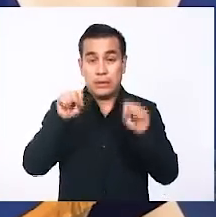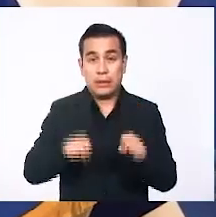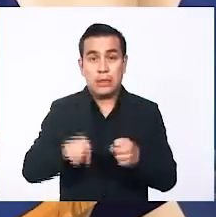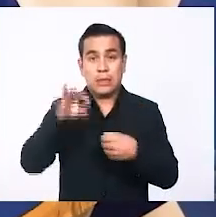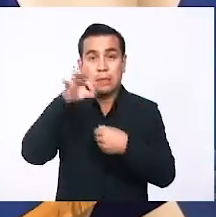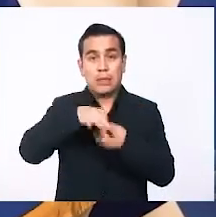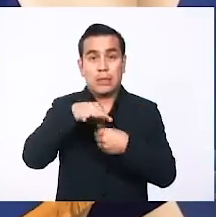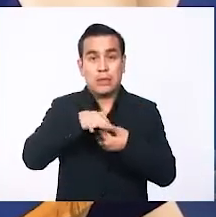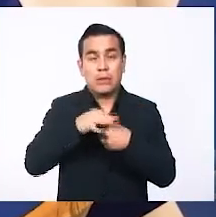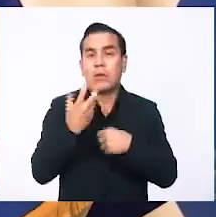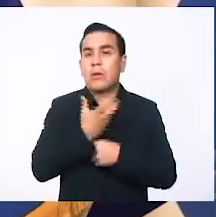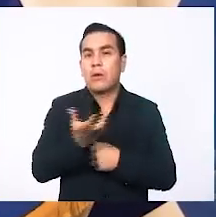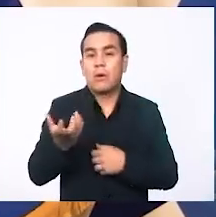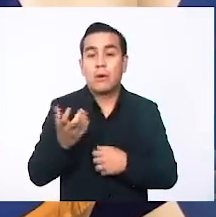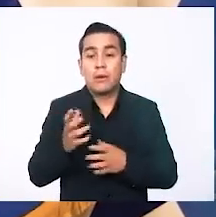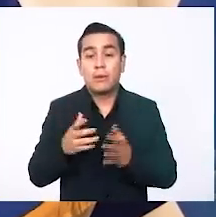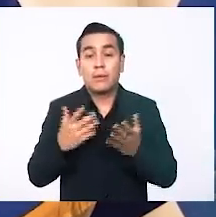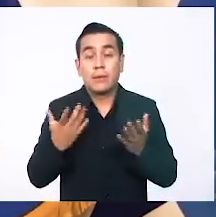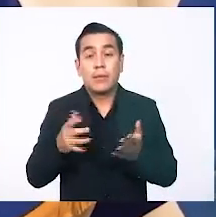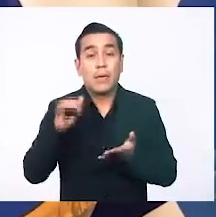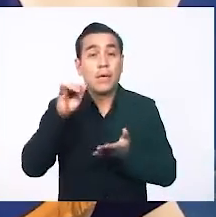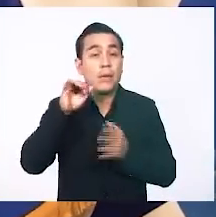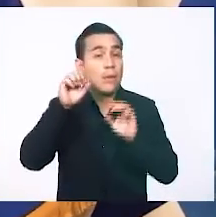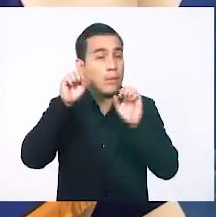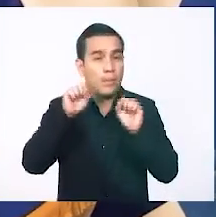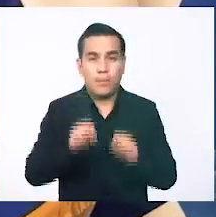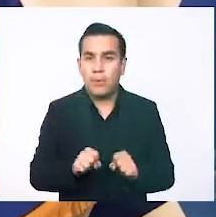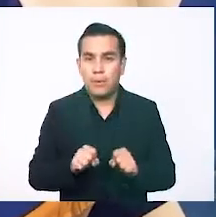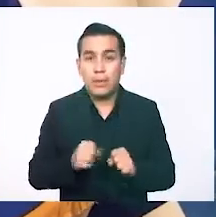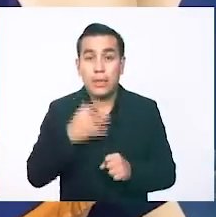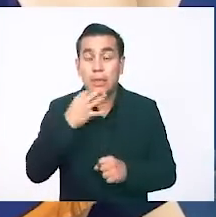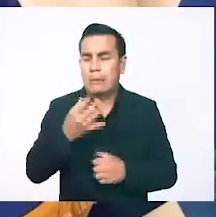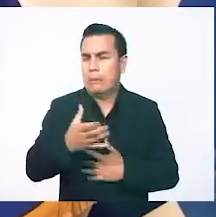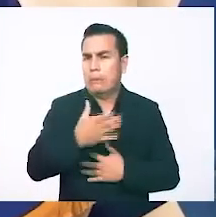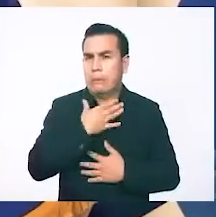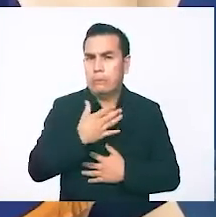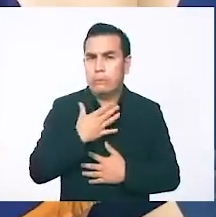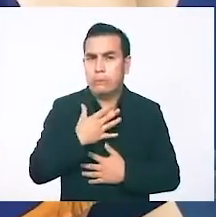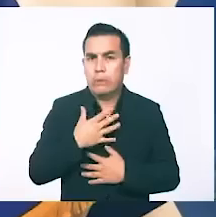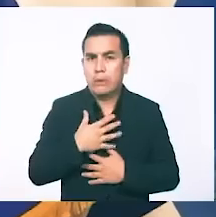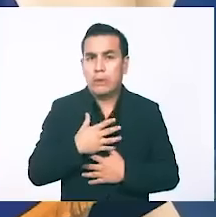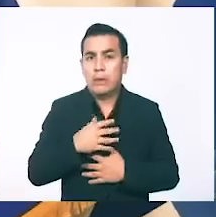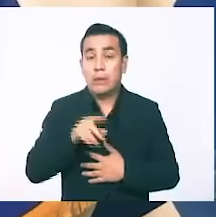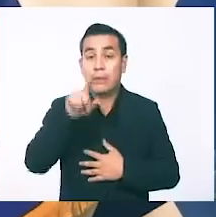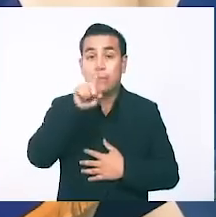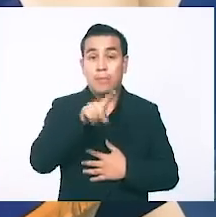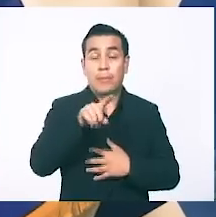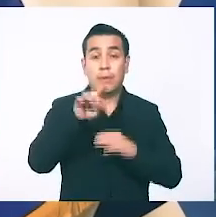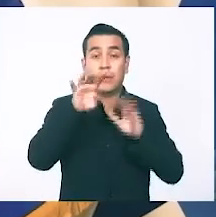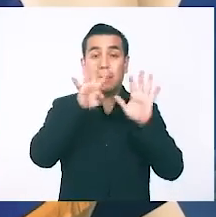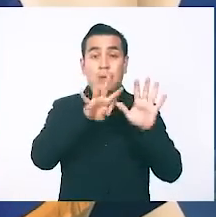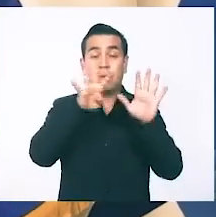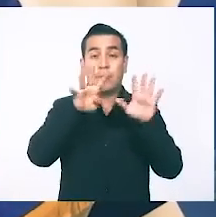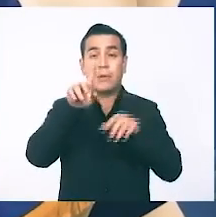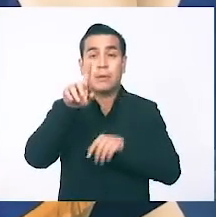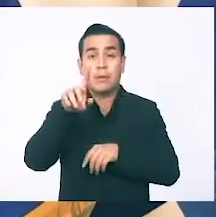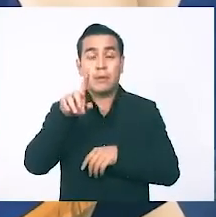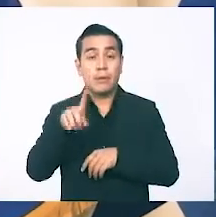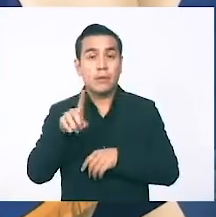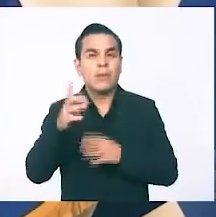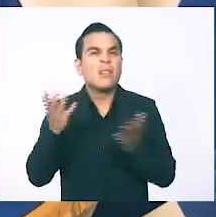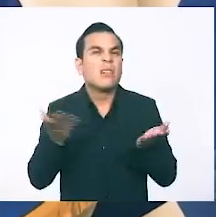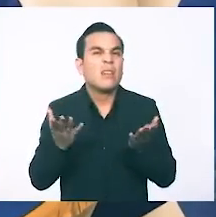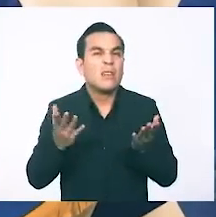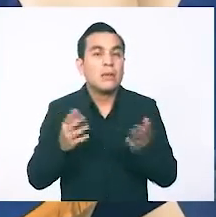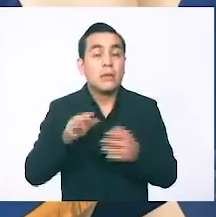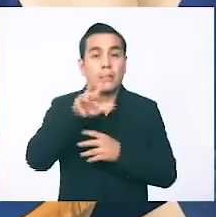de cocientes y residuos. Es imposible, es muy difícil superar el récord de 1991 de 39, y es